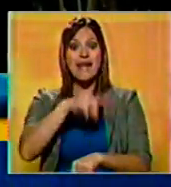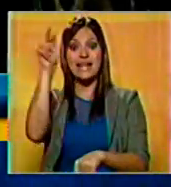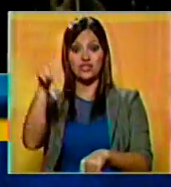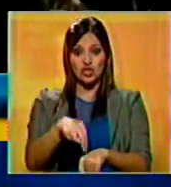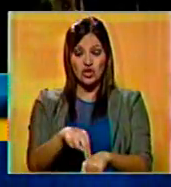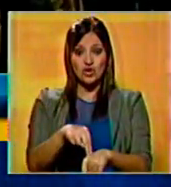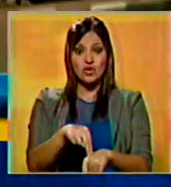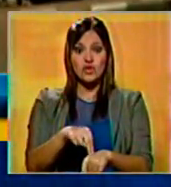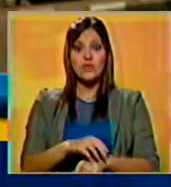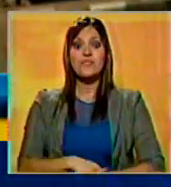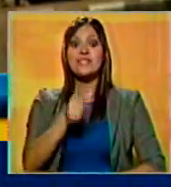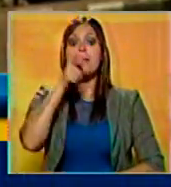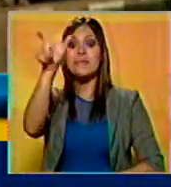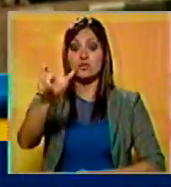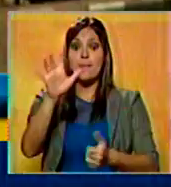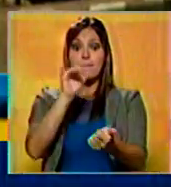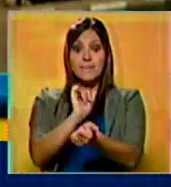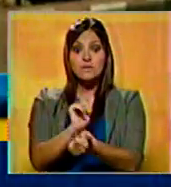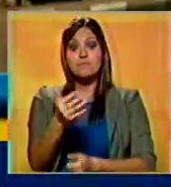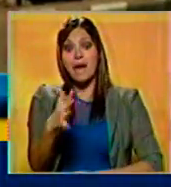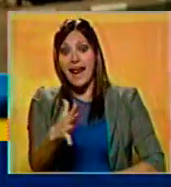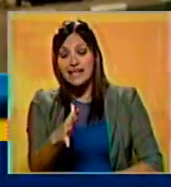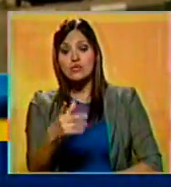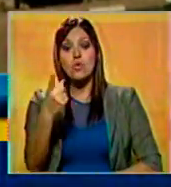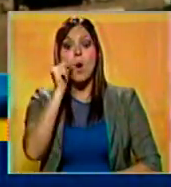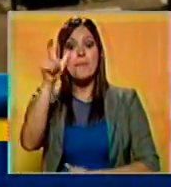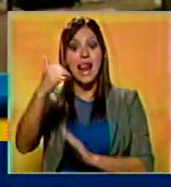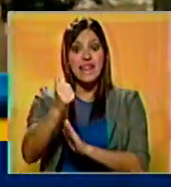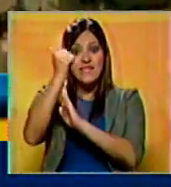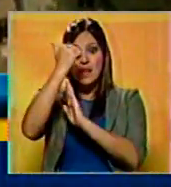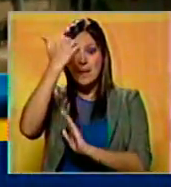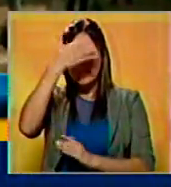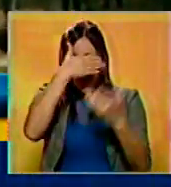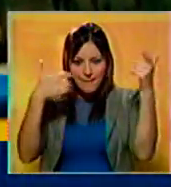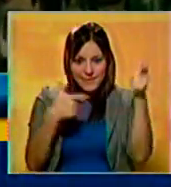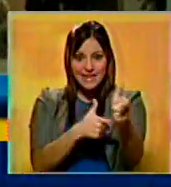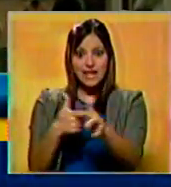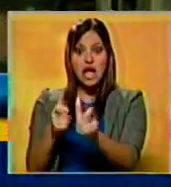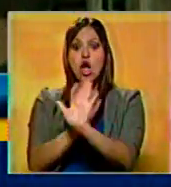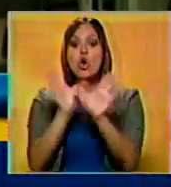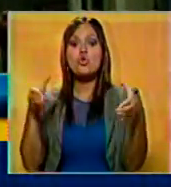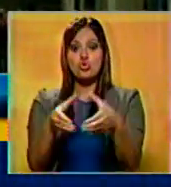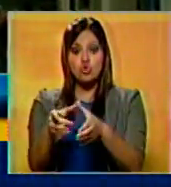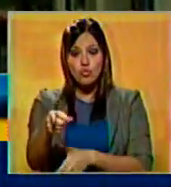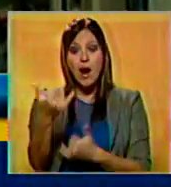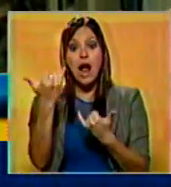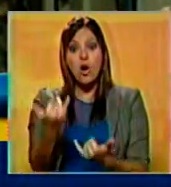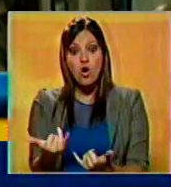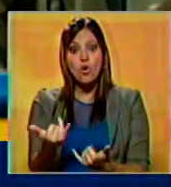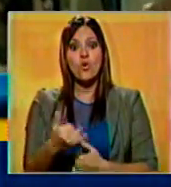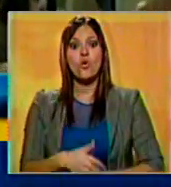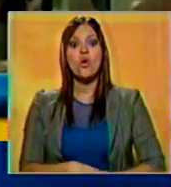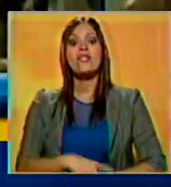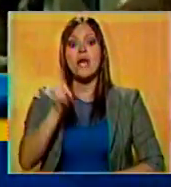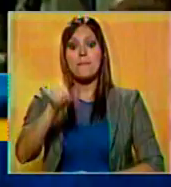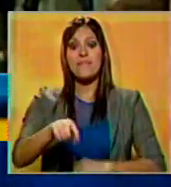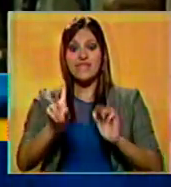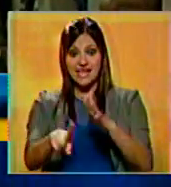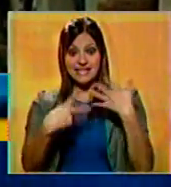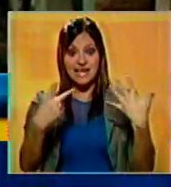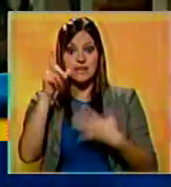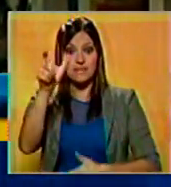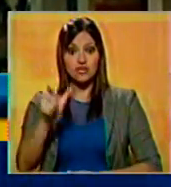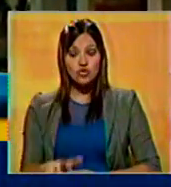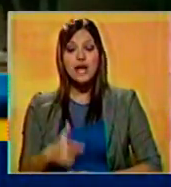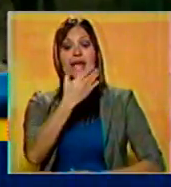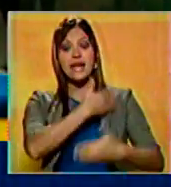Nacional. Entre los privados de libertad, al parecer, se encuentra un líder paramilitar del grupo Los Urabeños. Por estos hechos también hay 17 personas